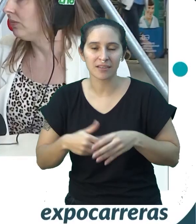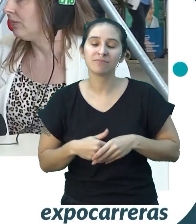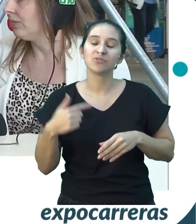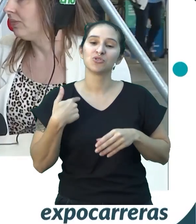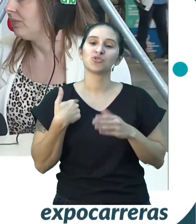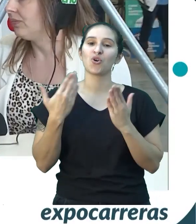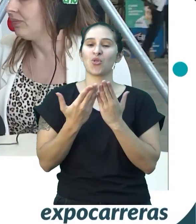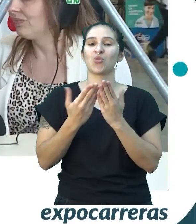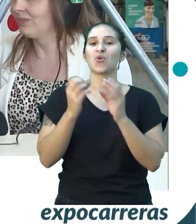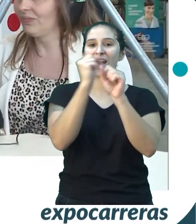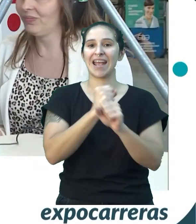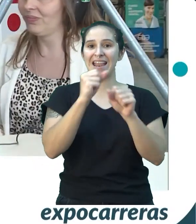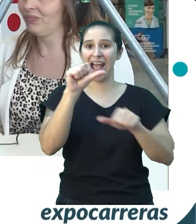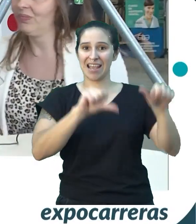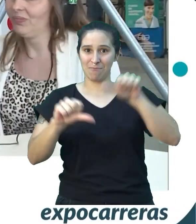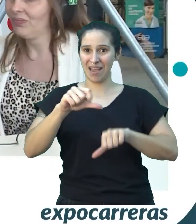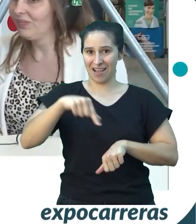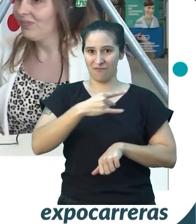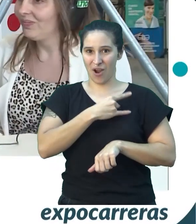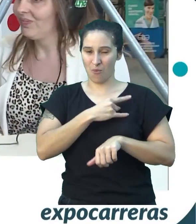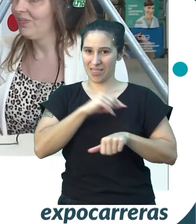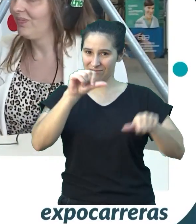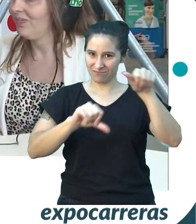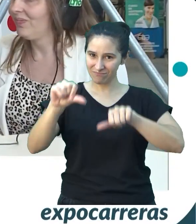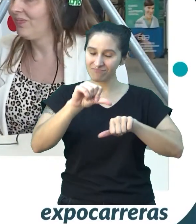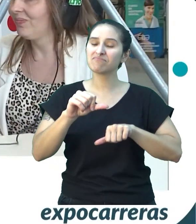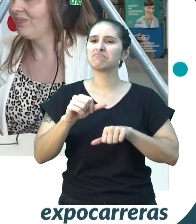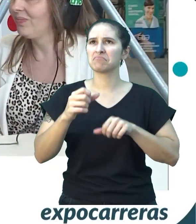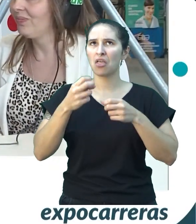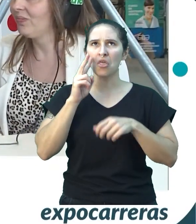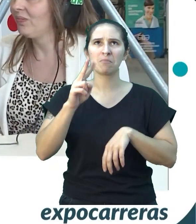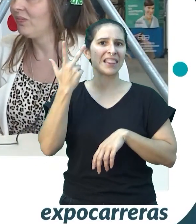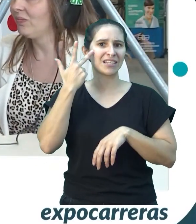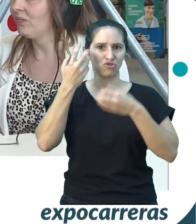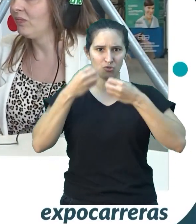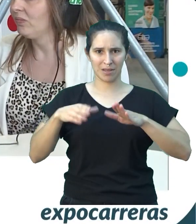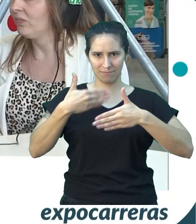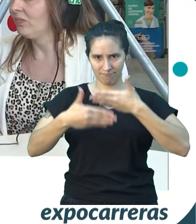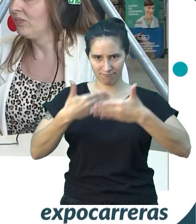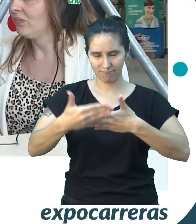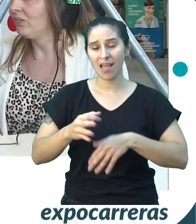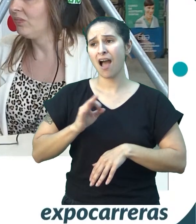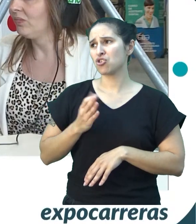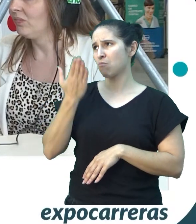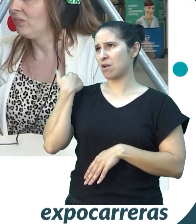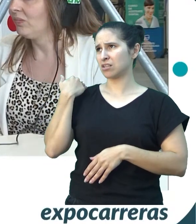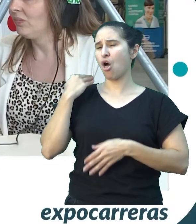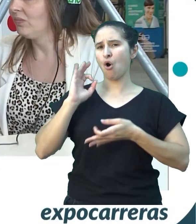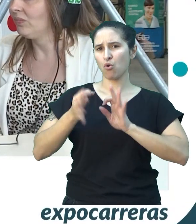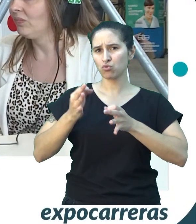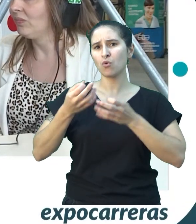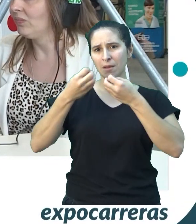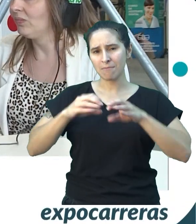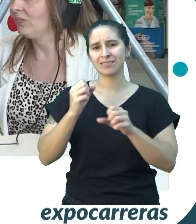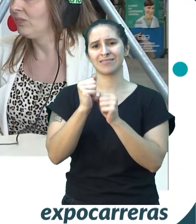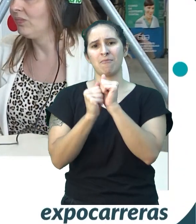Química, acá en la FIC, ingresé en el 2018. Y el año pasado, a principios de octubre, ingresé a trabajar en Hitech, una